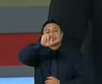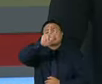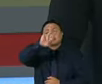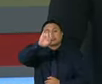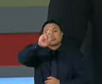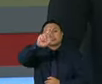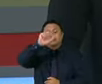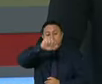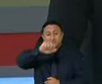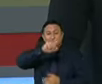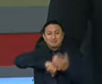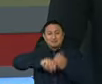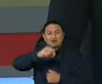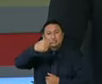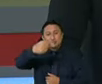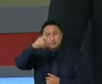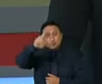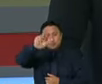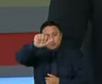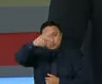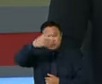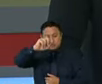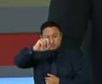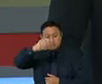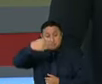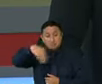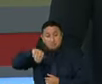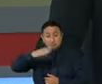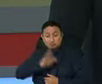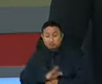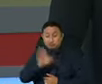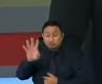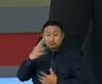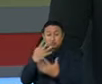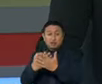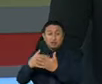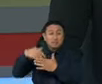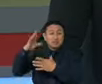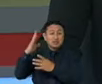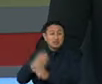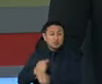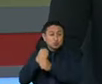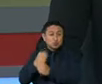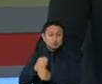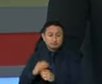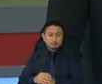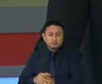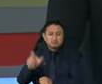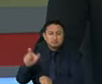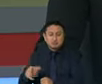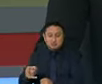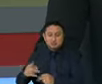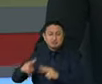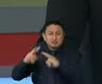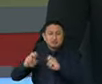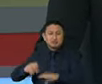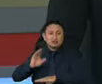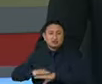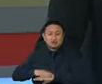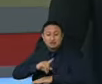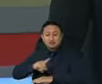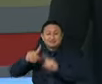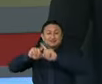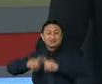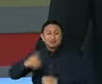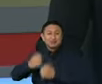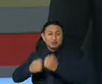alias Guacho, fue trasladado este miércoles a una cárcel de máxima seguridad en Colombia. El procesado es investigado por el delito